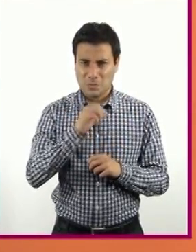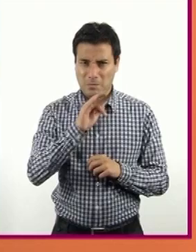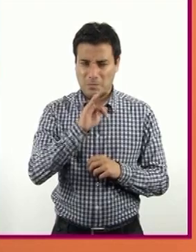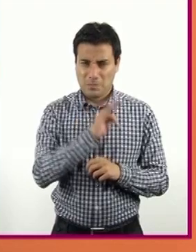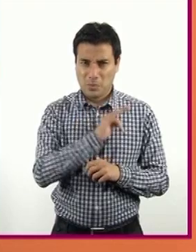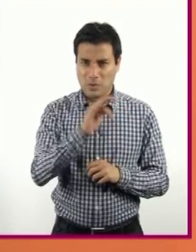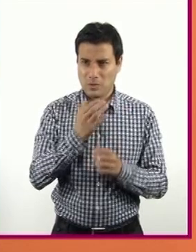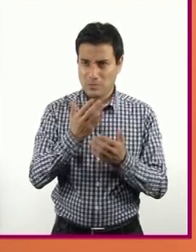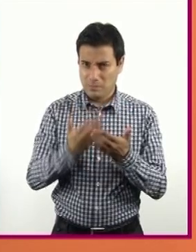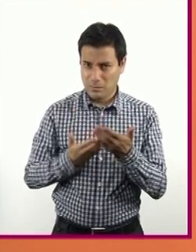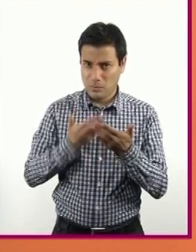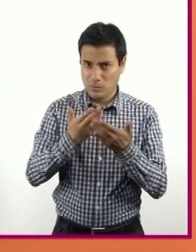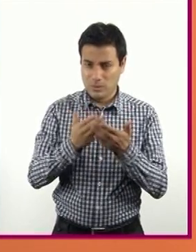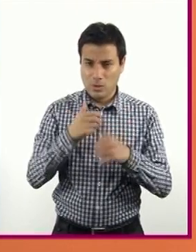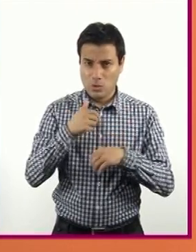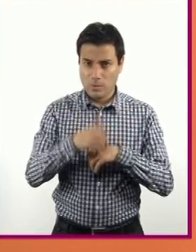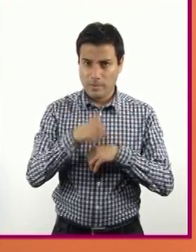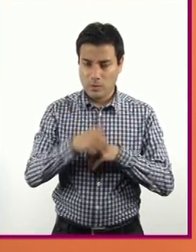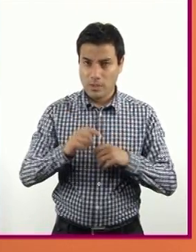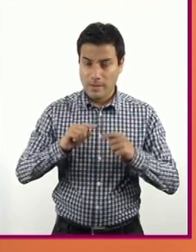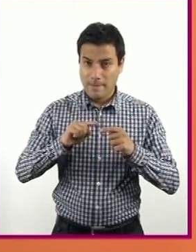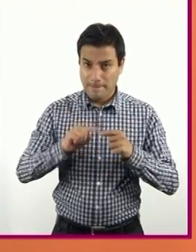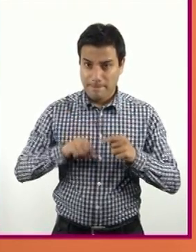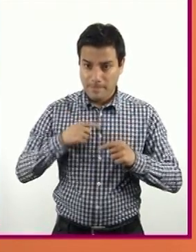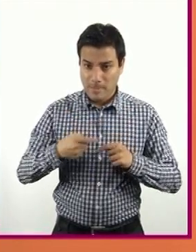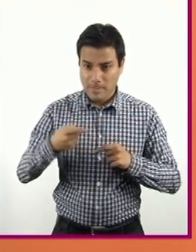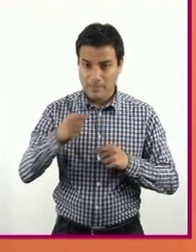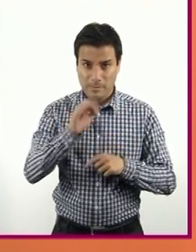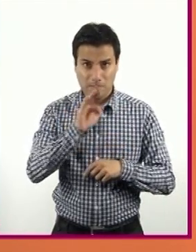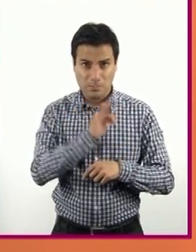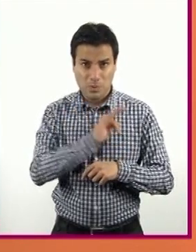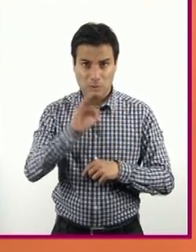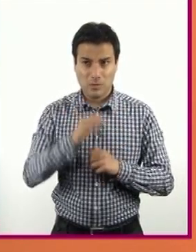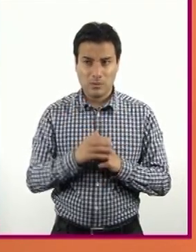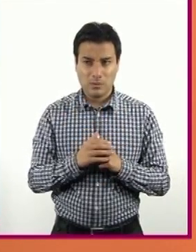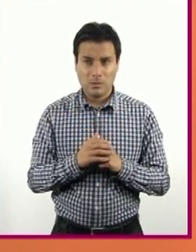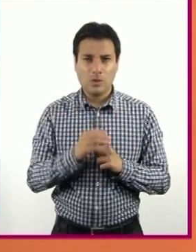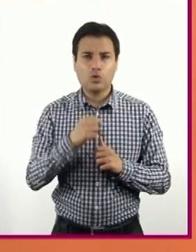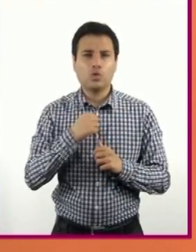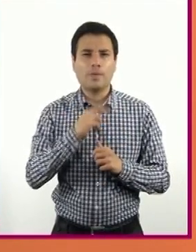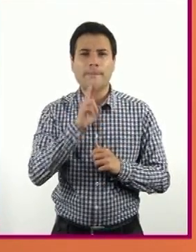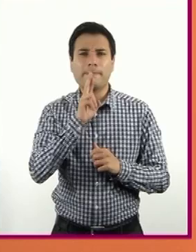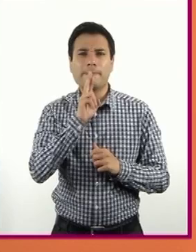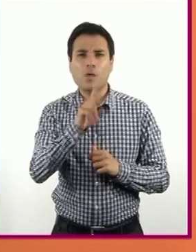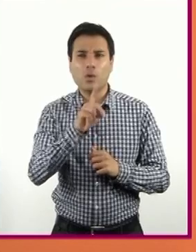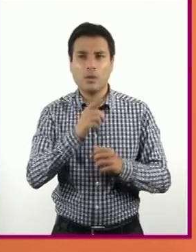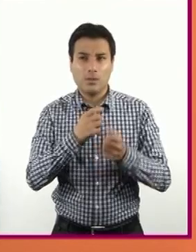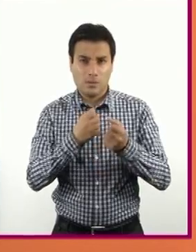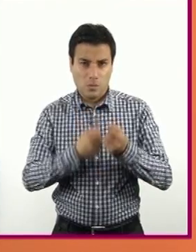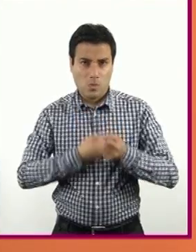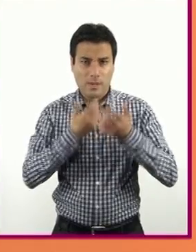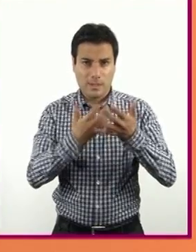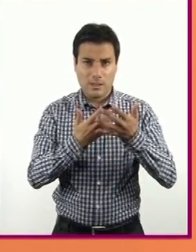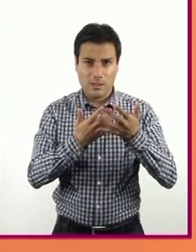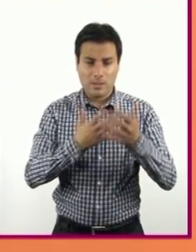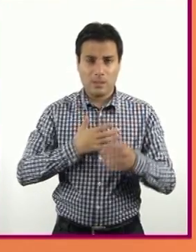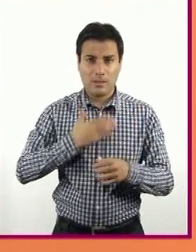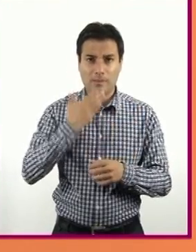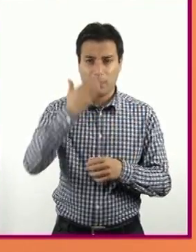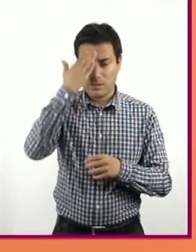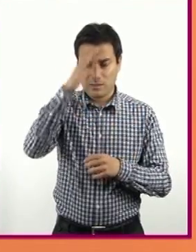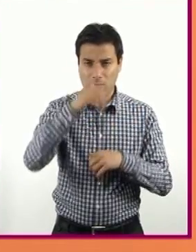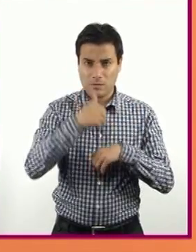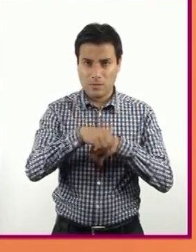sucesión cuadrática con modelar o establecer una expresión algebraica donde n esté elevado al cuadrado? Así